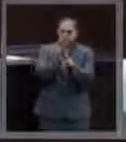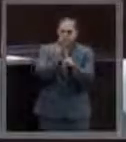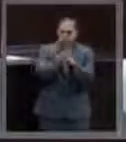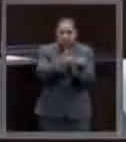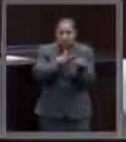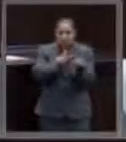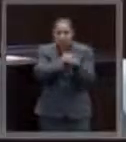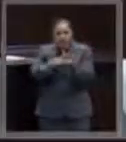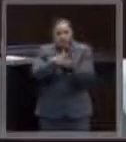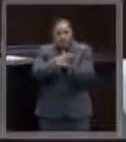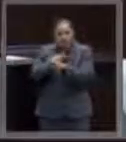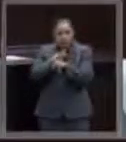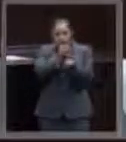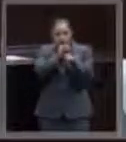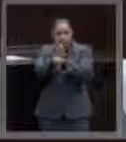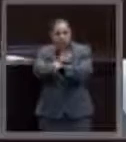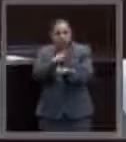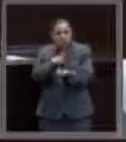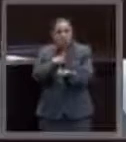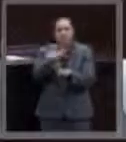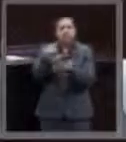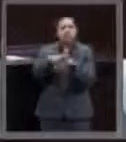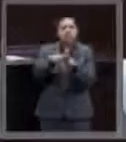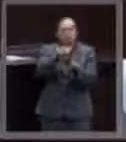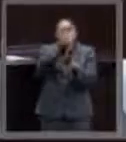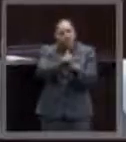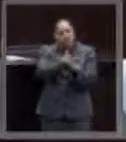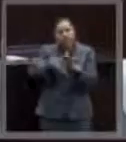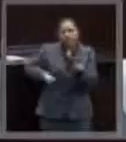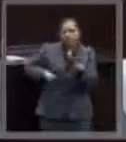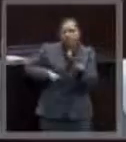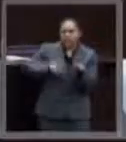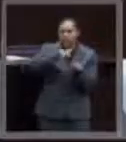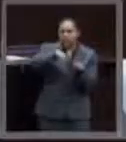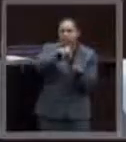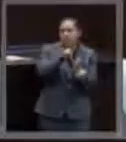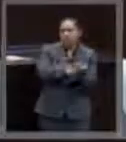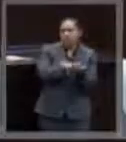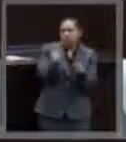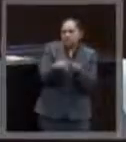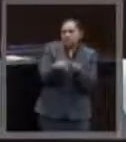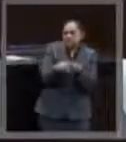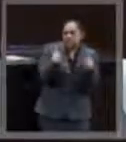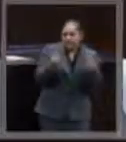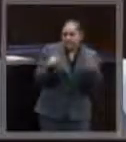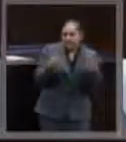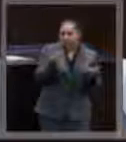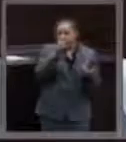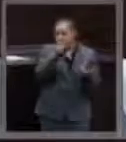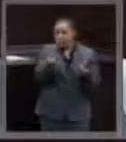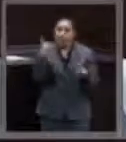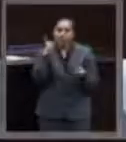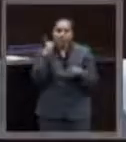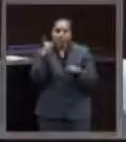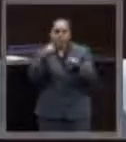los estados que gobernadores con el aval de sus congresos en los cuales están representados los